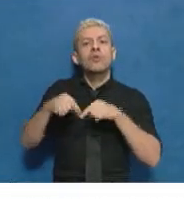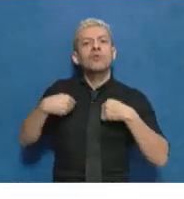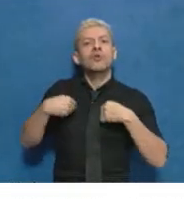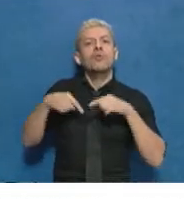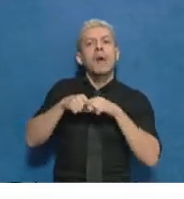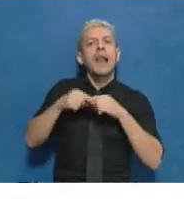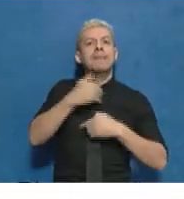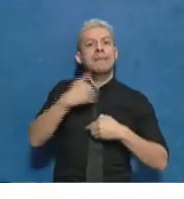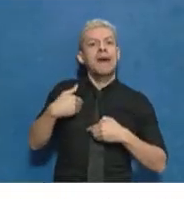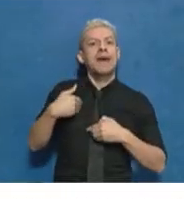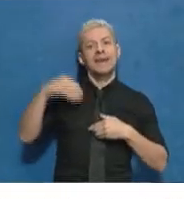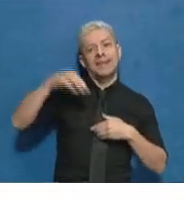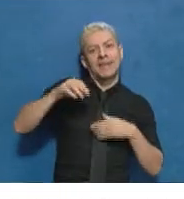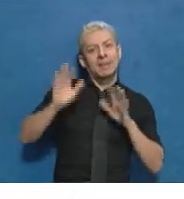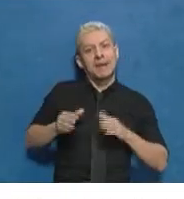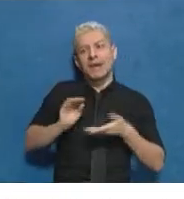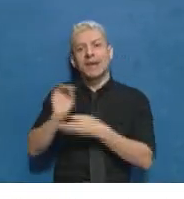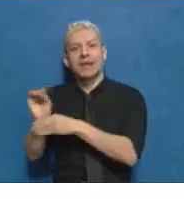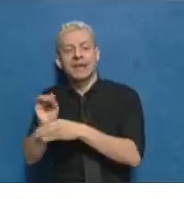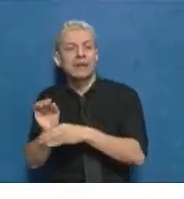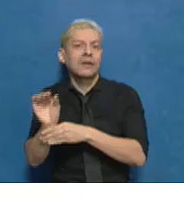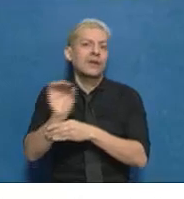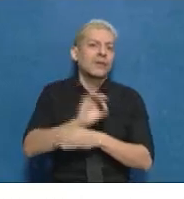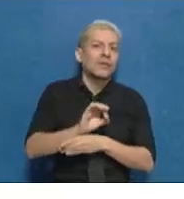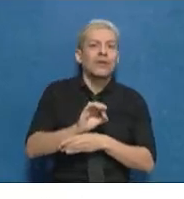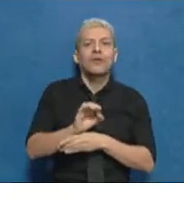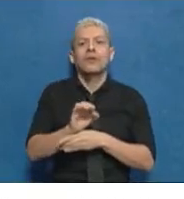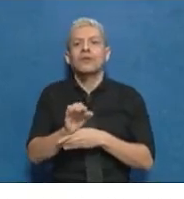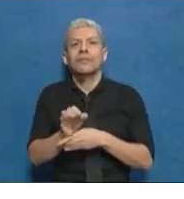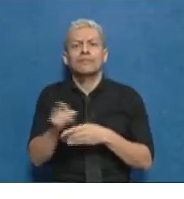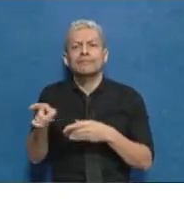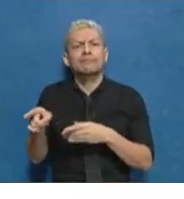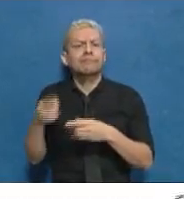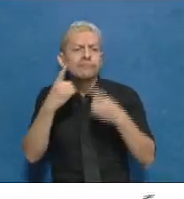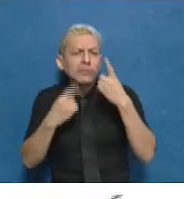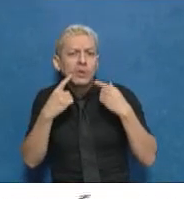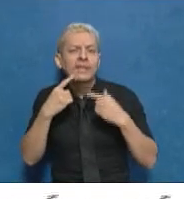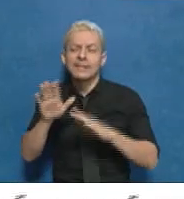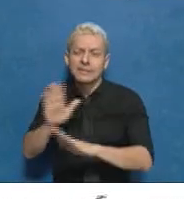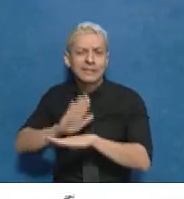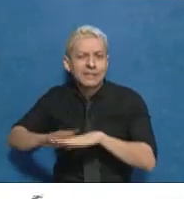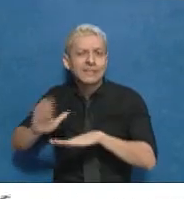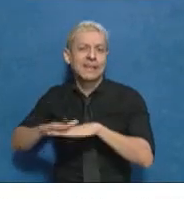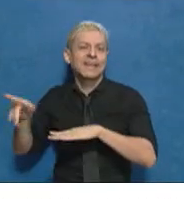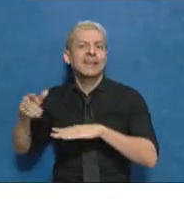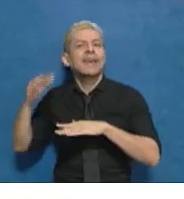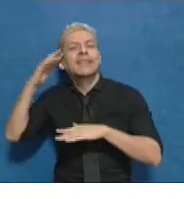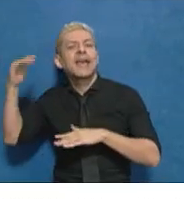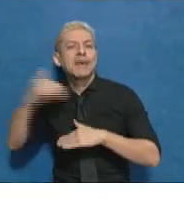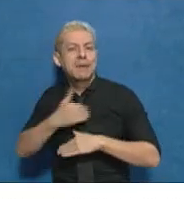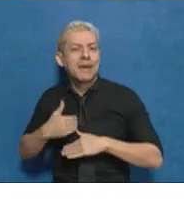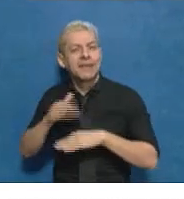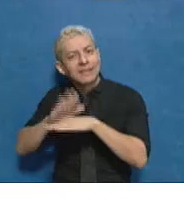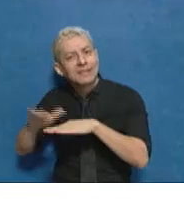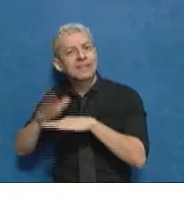para hacerles un té, para hacerles a veces para, porque lloró, porque extrañó a la mamá. Es muy importante para ellos